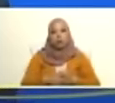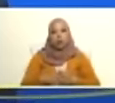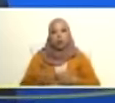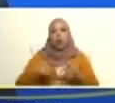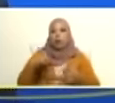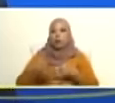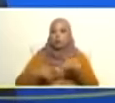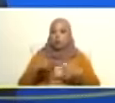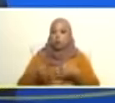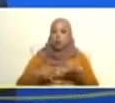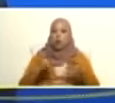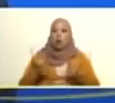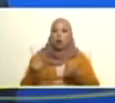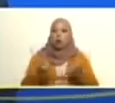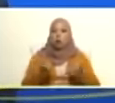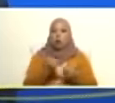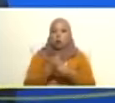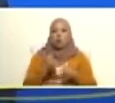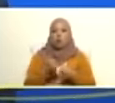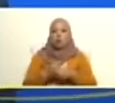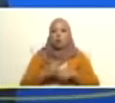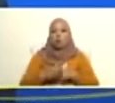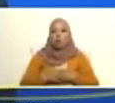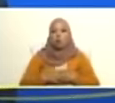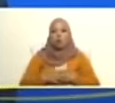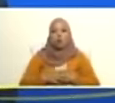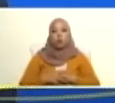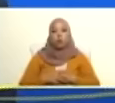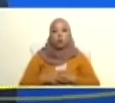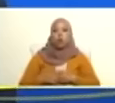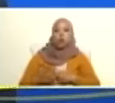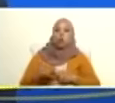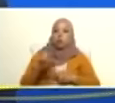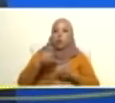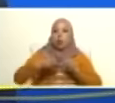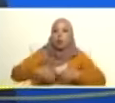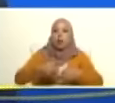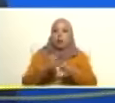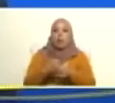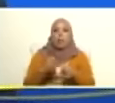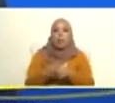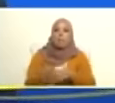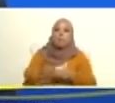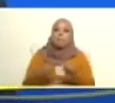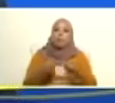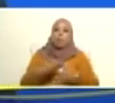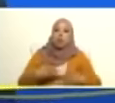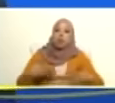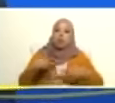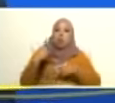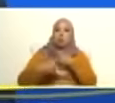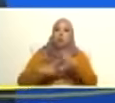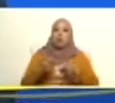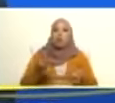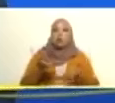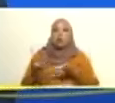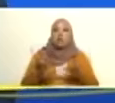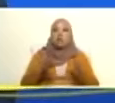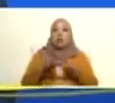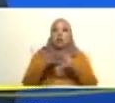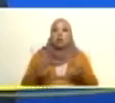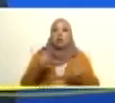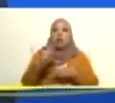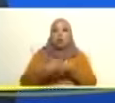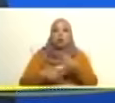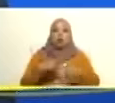actividad económica, más generación de empleo, más bienes, productos, servicios y riqueza se